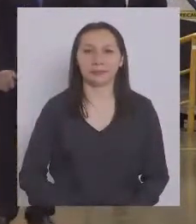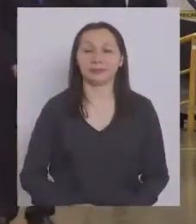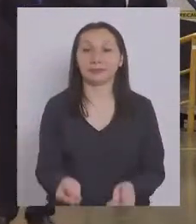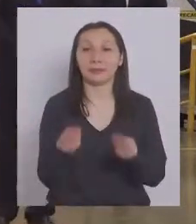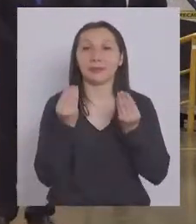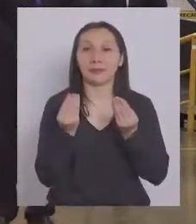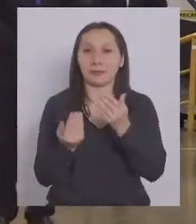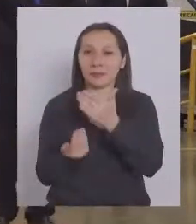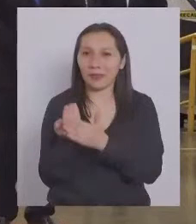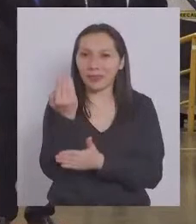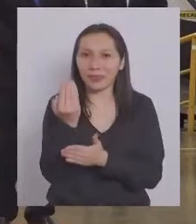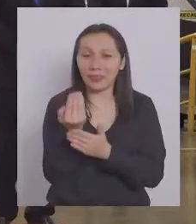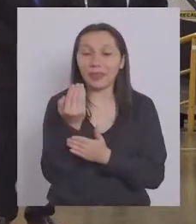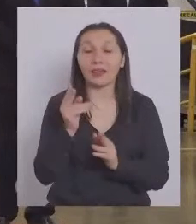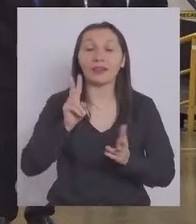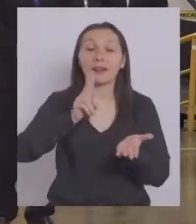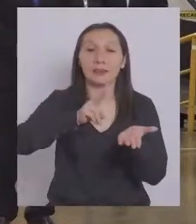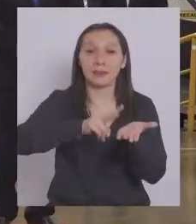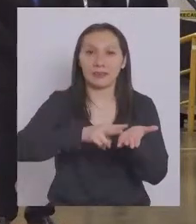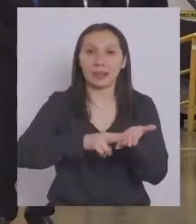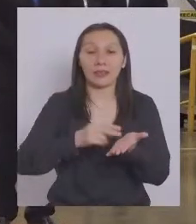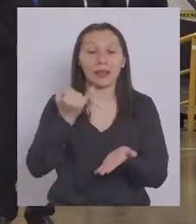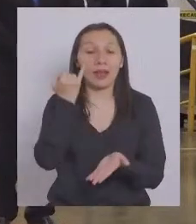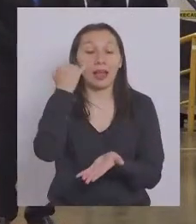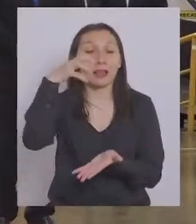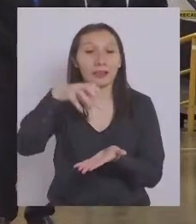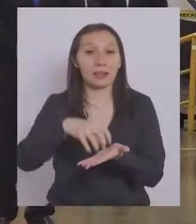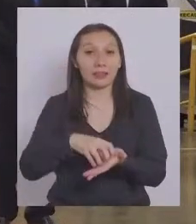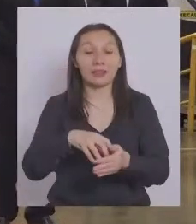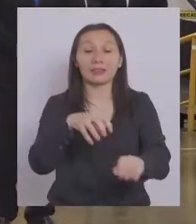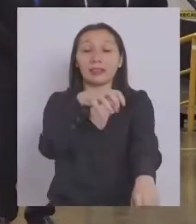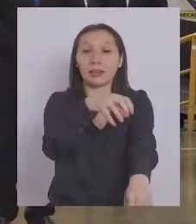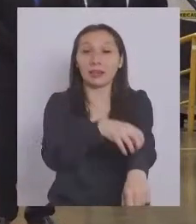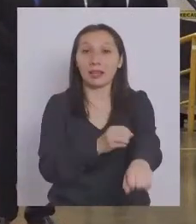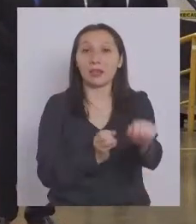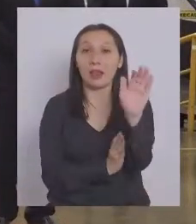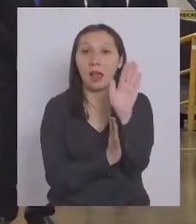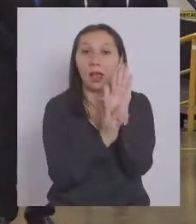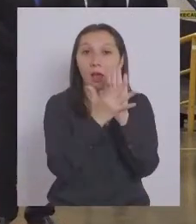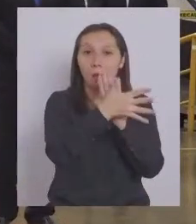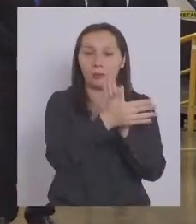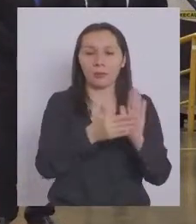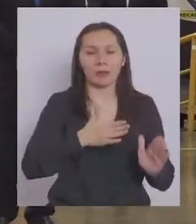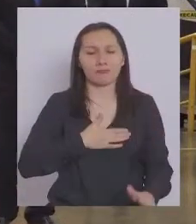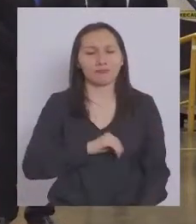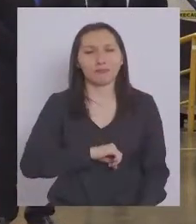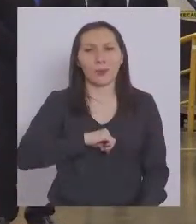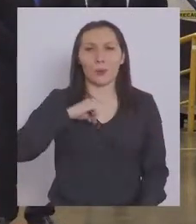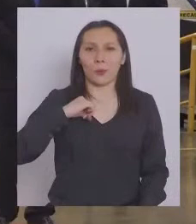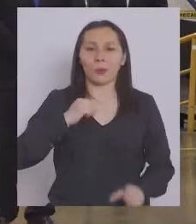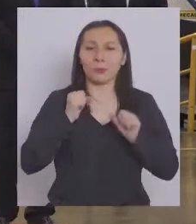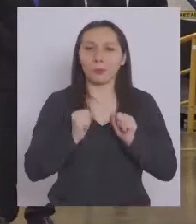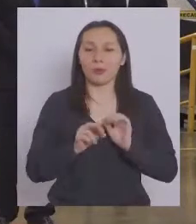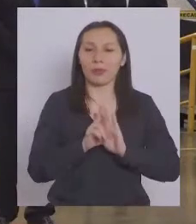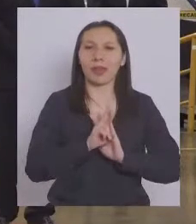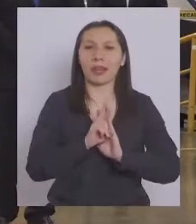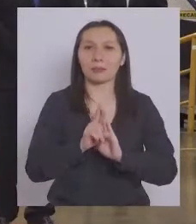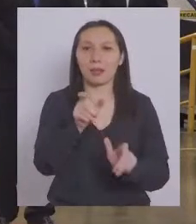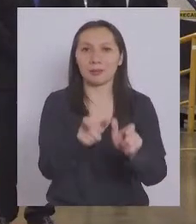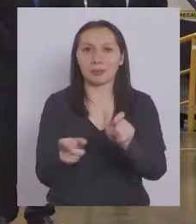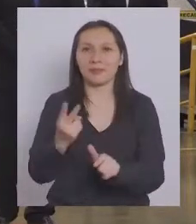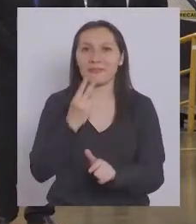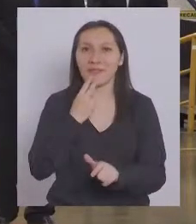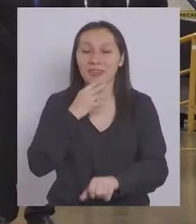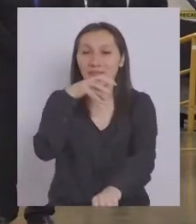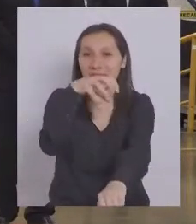Bien, buenos días. La verdad es que como intendente de la región de la Araucanía, para mí es un orgullo poder representar a los habitantes de la